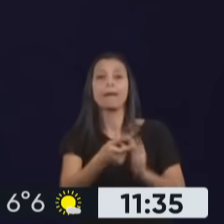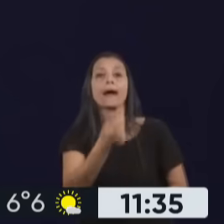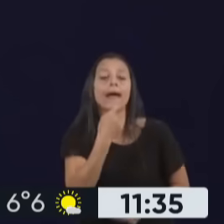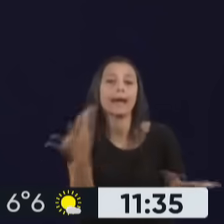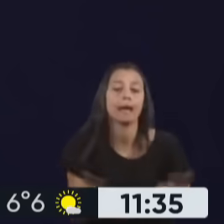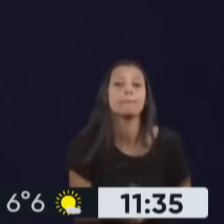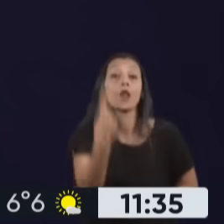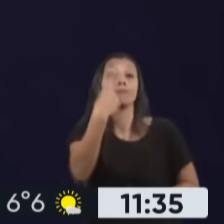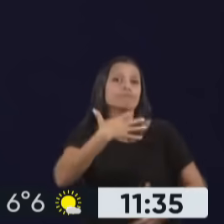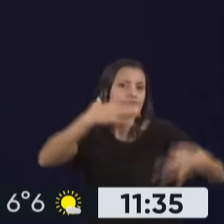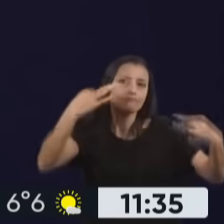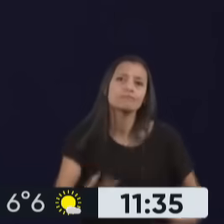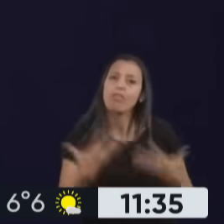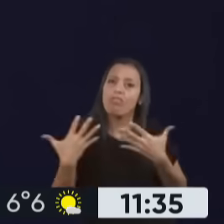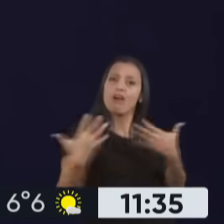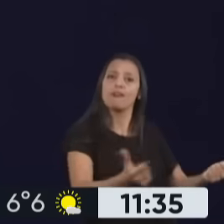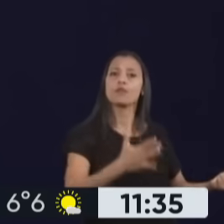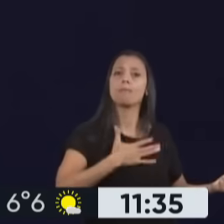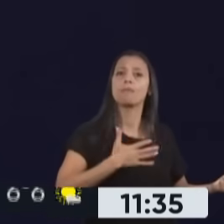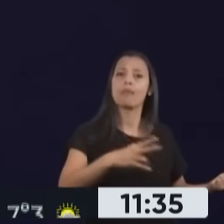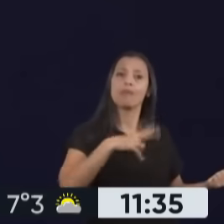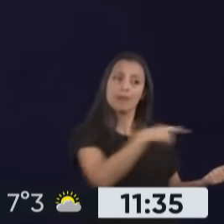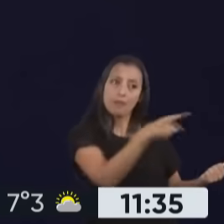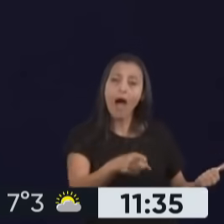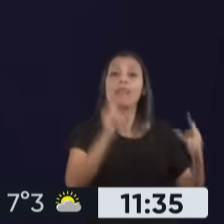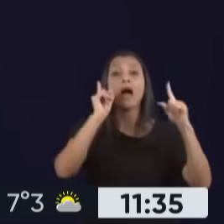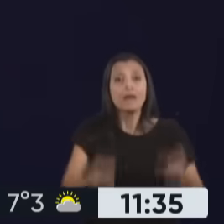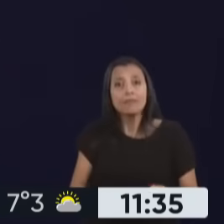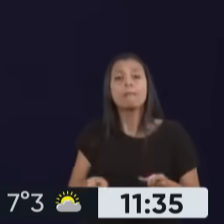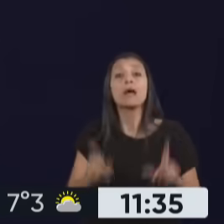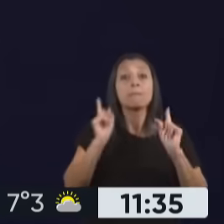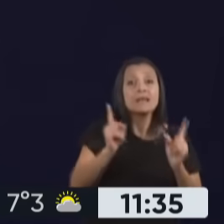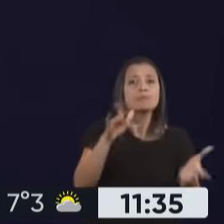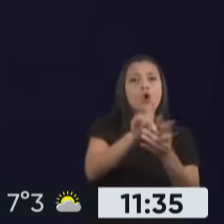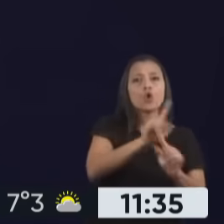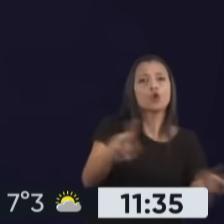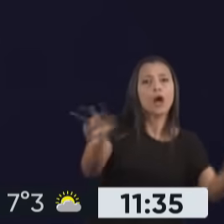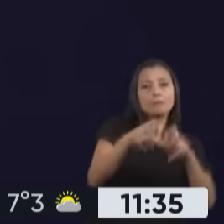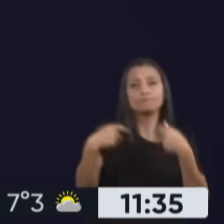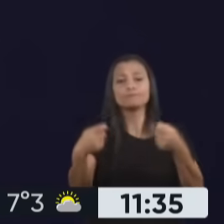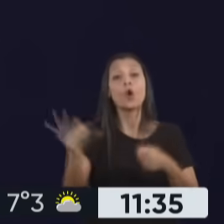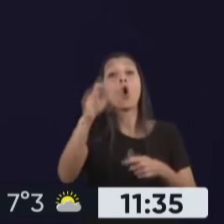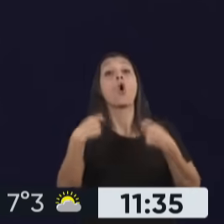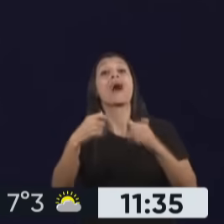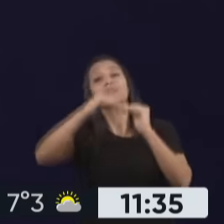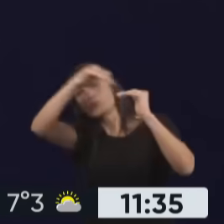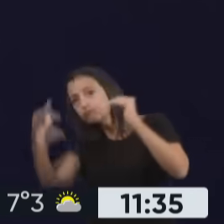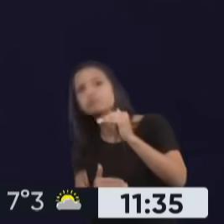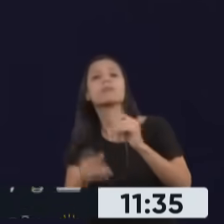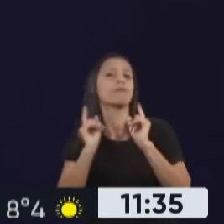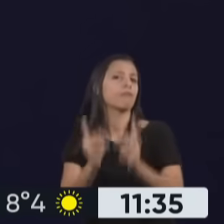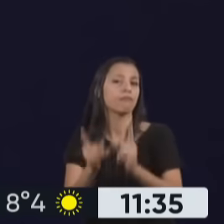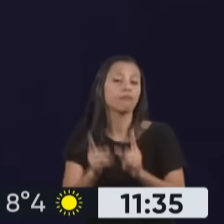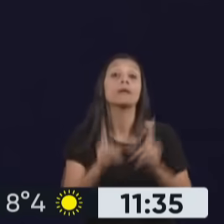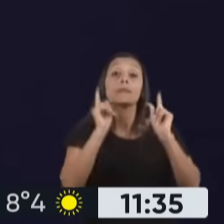el compromiso con defender la propiedad privada, con sostener a rajatabla el equilibrio fiscal, con bajar el gasto público consolidado a 25 puntos del producto,